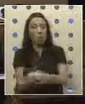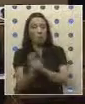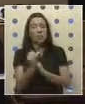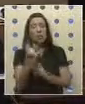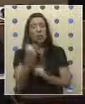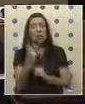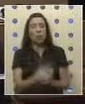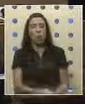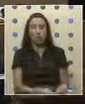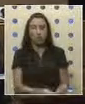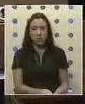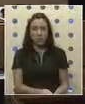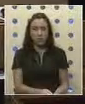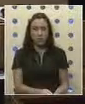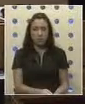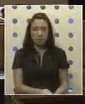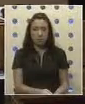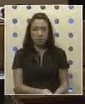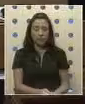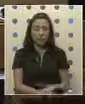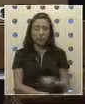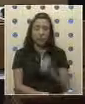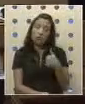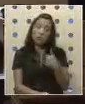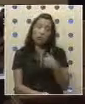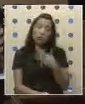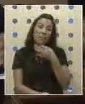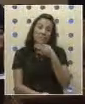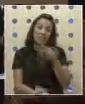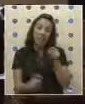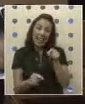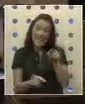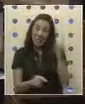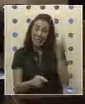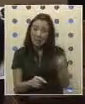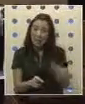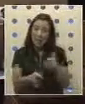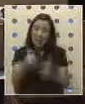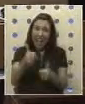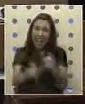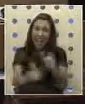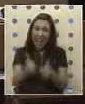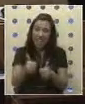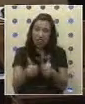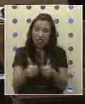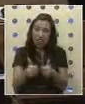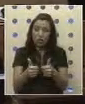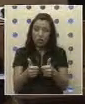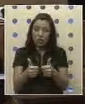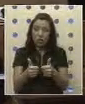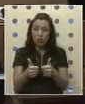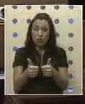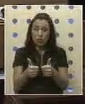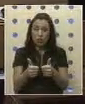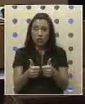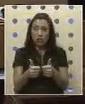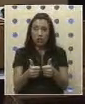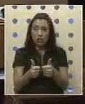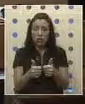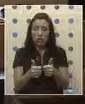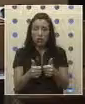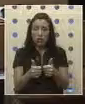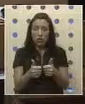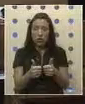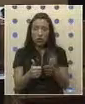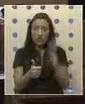uno. Entonces, presidente, lo que estamos diciendo es que ese parlamentario, ese candidato, para no prejuzgar,